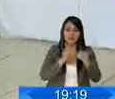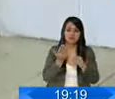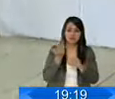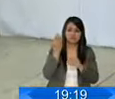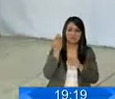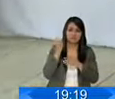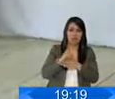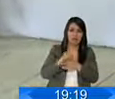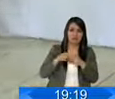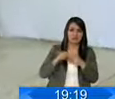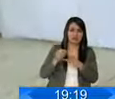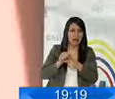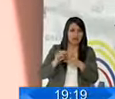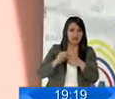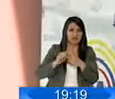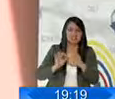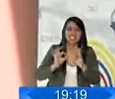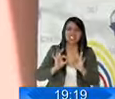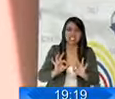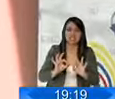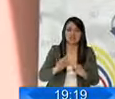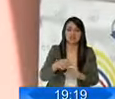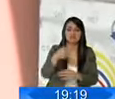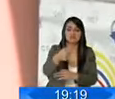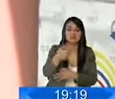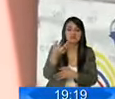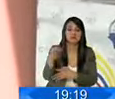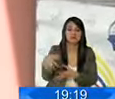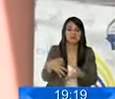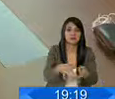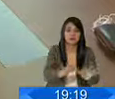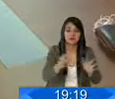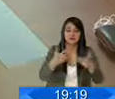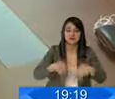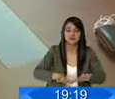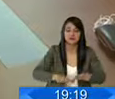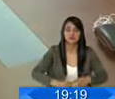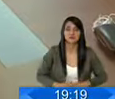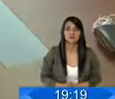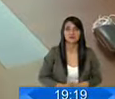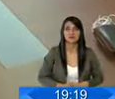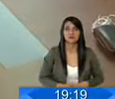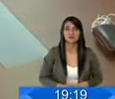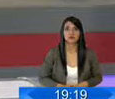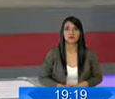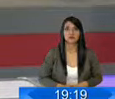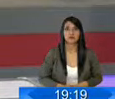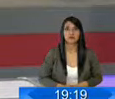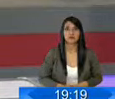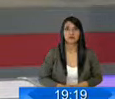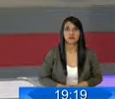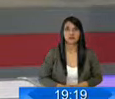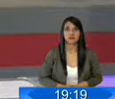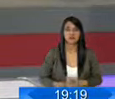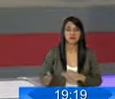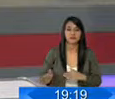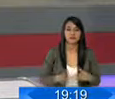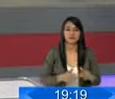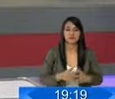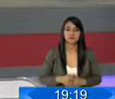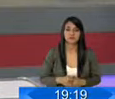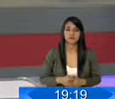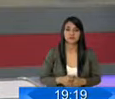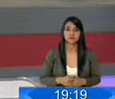últimos simulacros y quedó listo para aplicarlo el próximo 19 de febrero, informó Javier Gallo. La Corporación